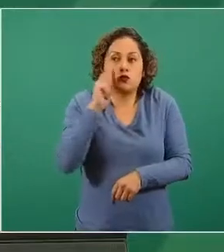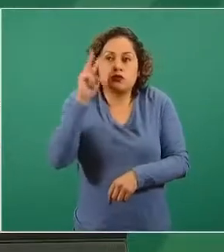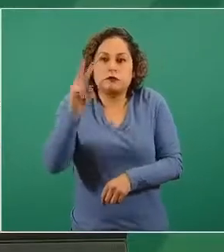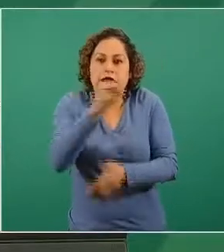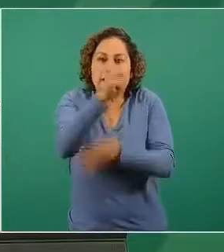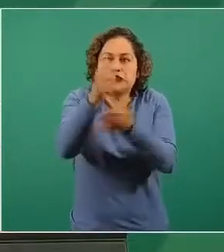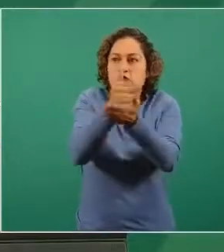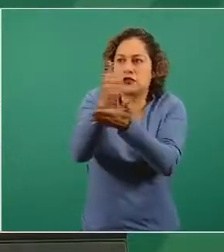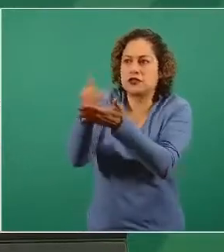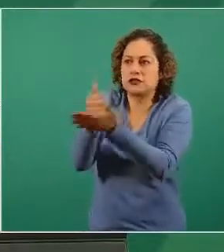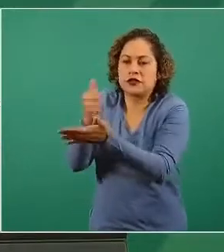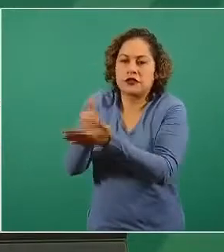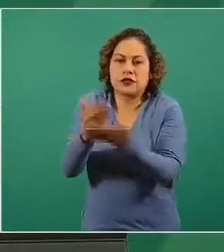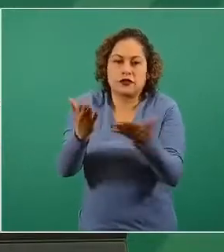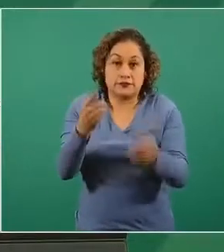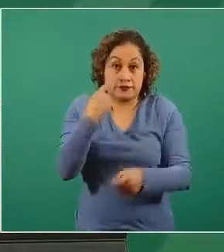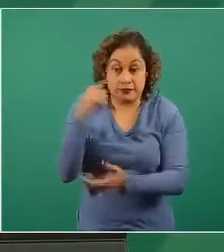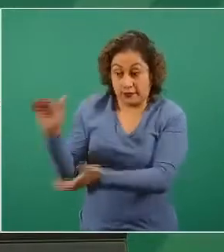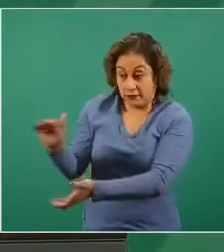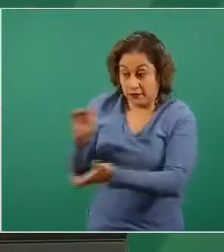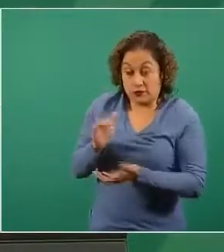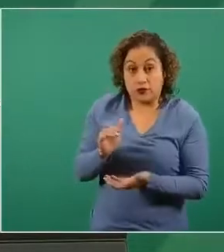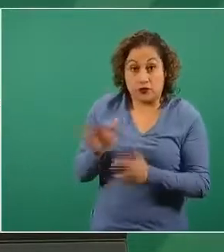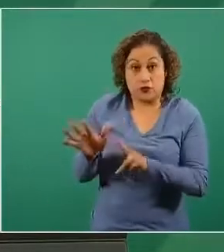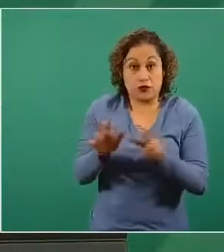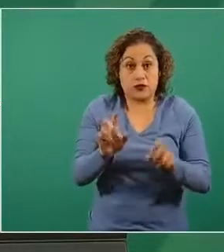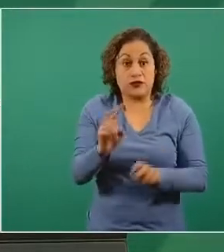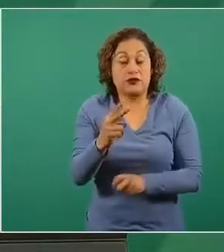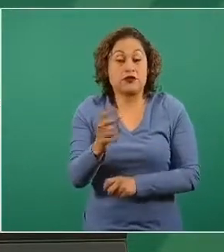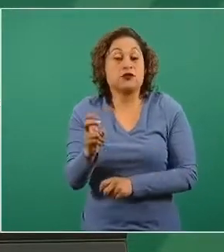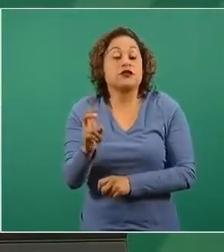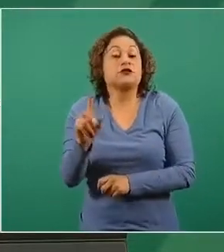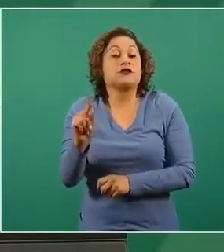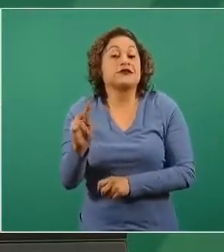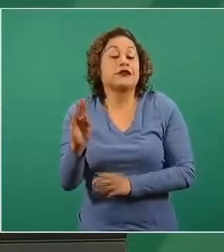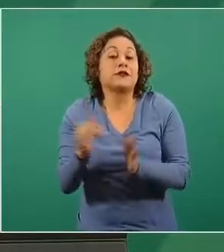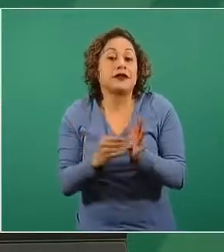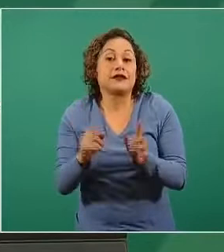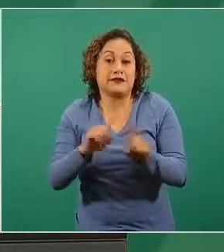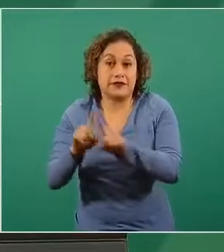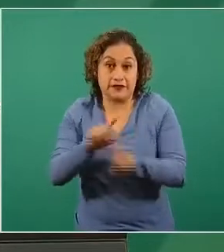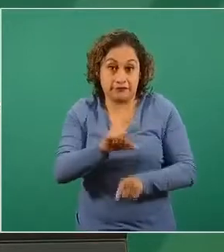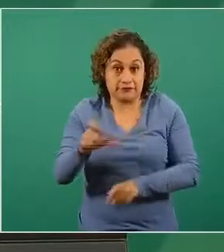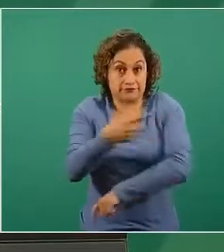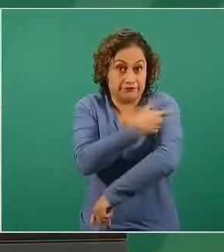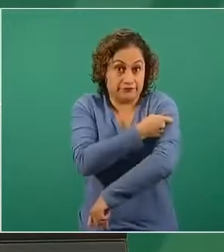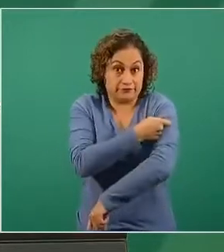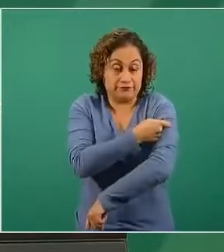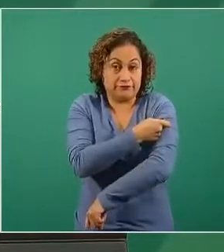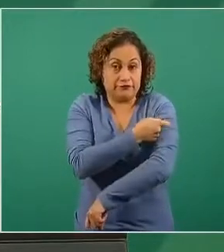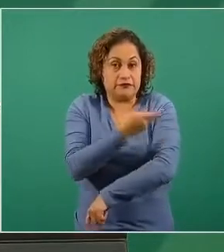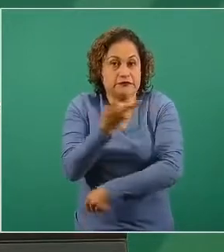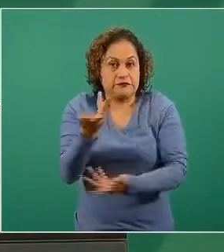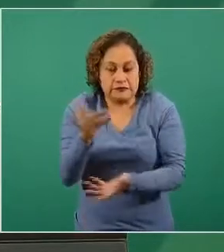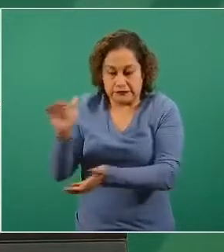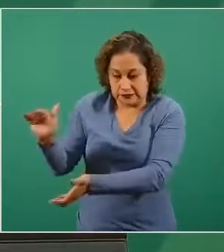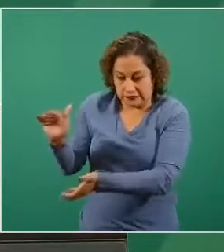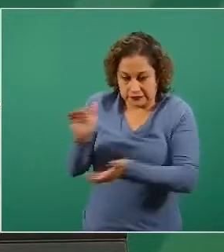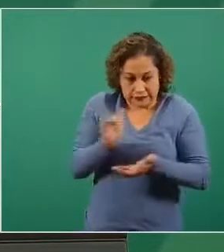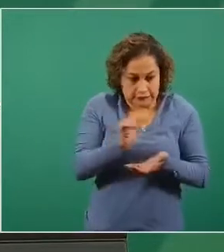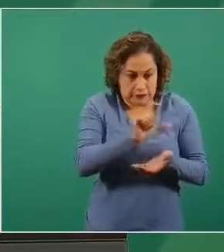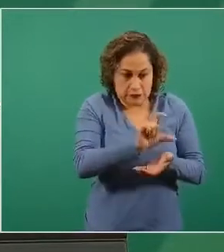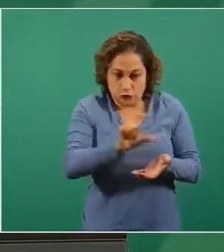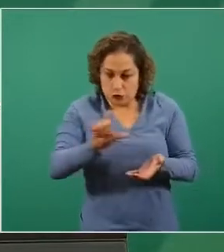son 870,000 dosis en este momento. El impacto epidemiológico que tendrían esas 870,000